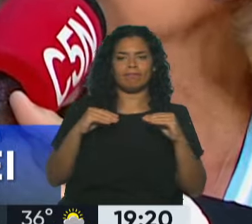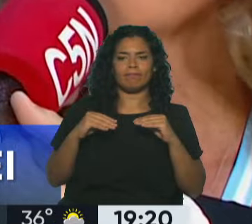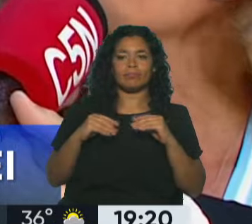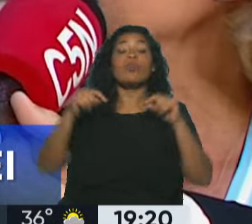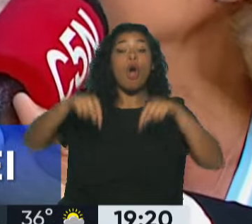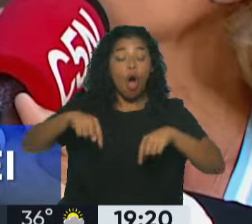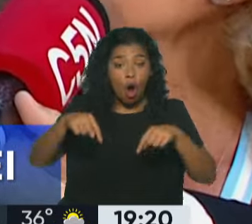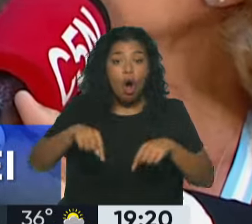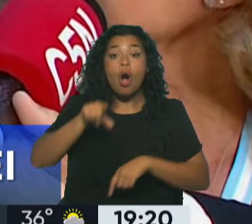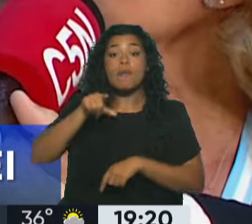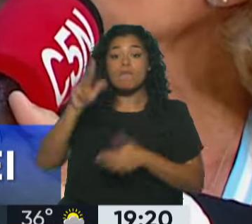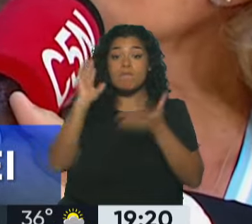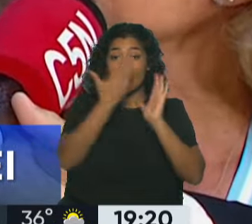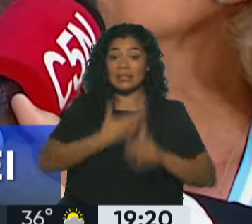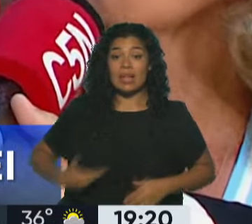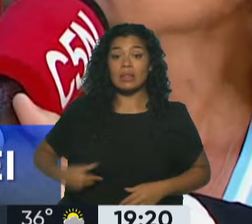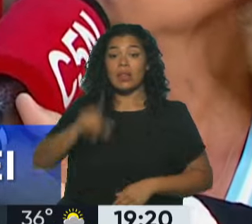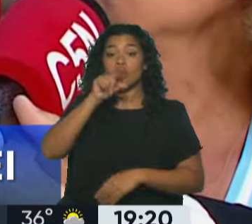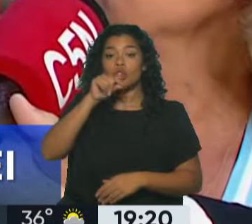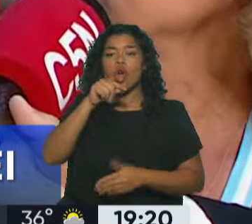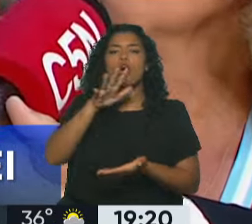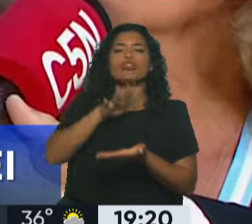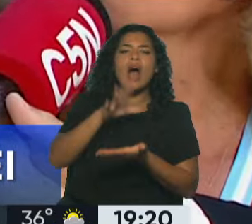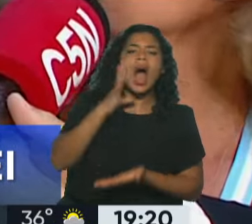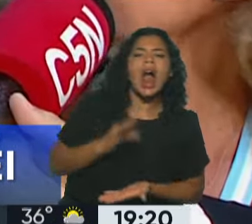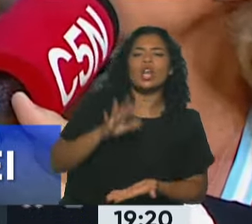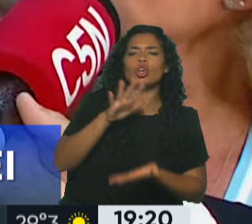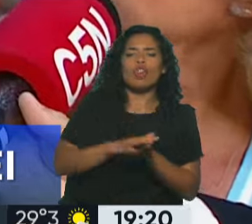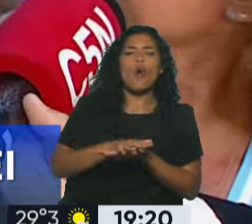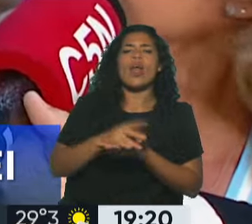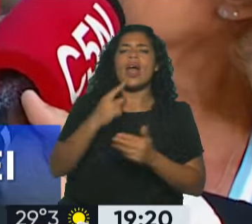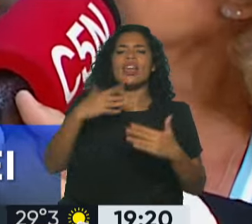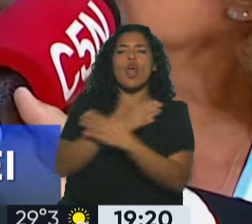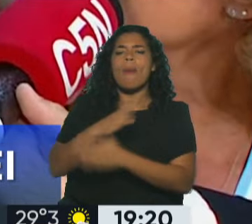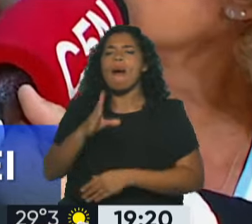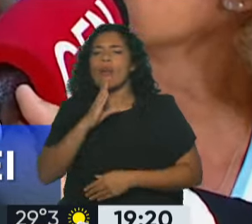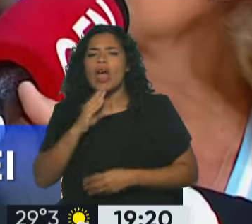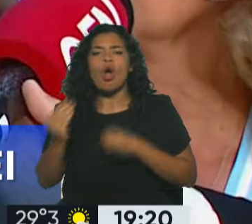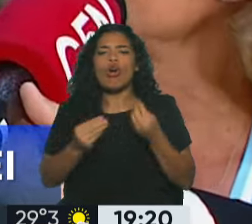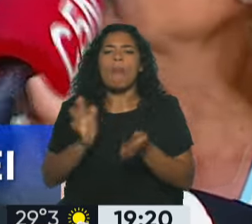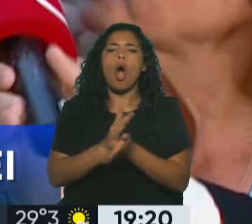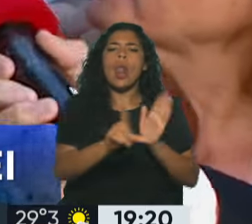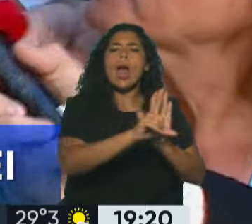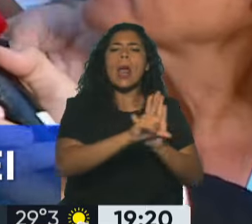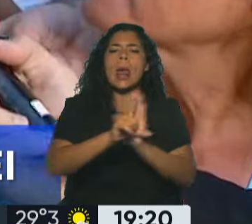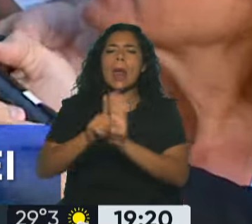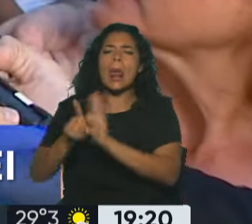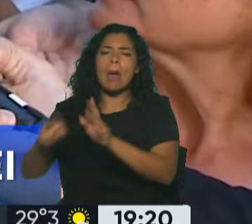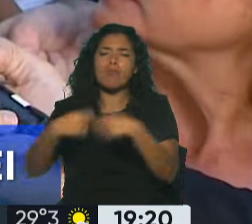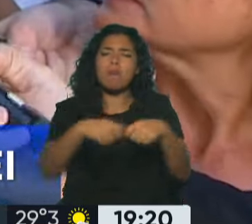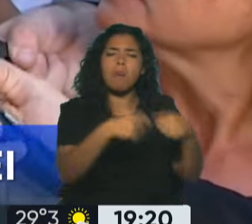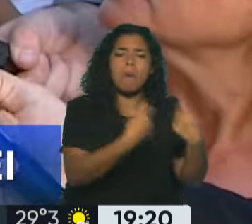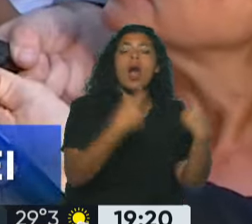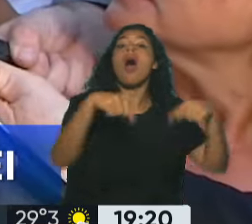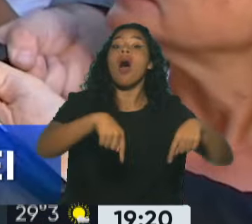sobre, citando al Antiguo Testamento, sobre la posibilidad de volver a escribir las leyes que se rompieron.